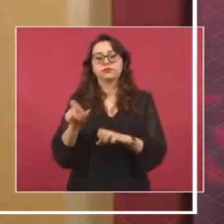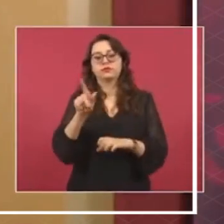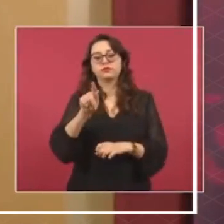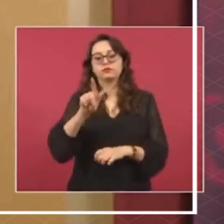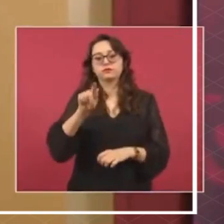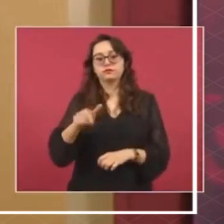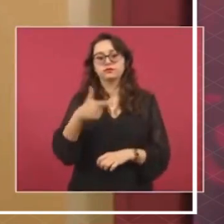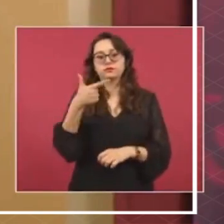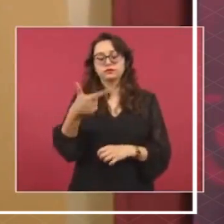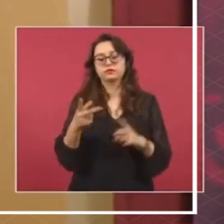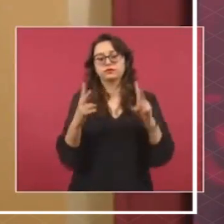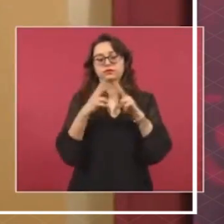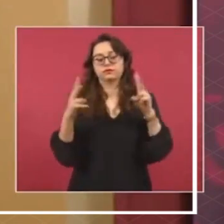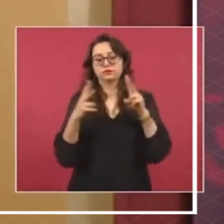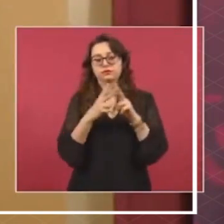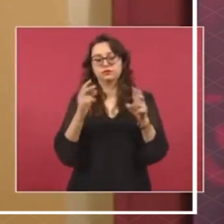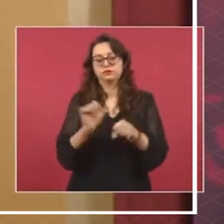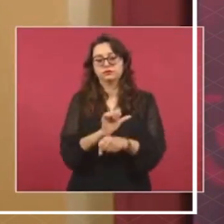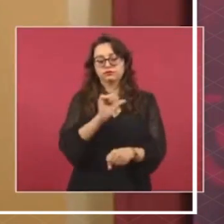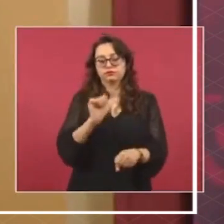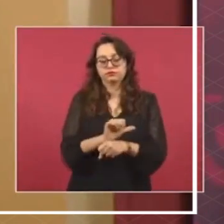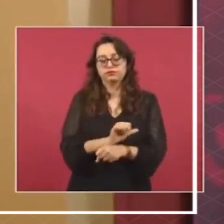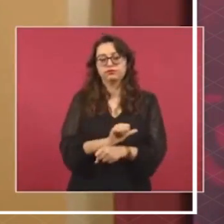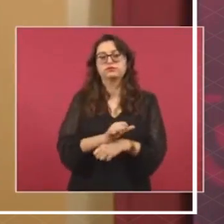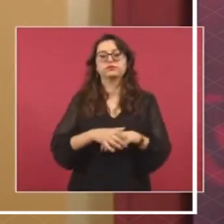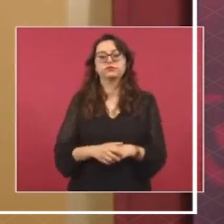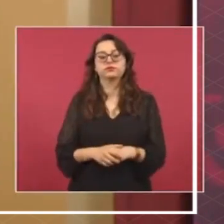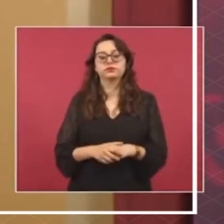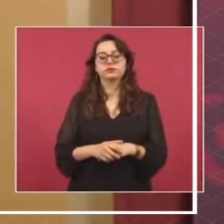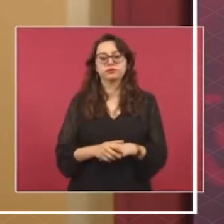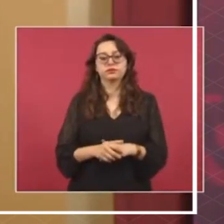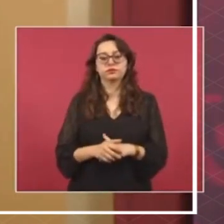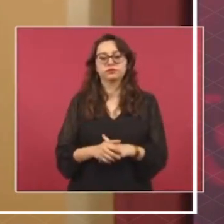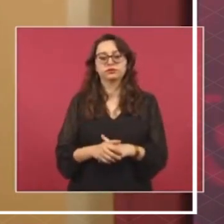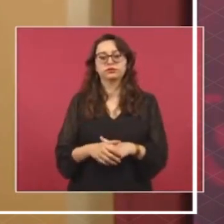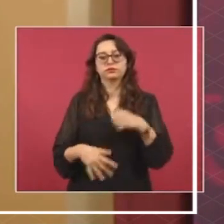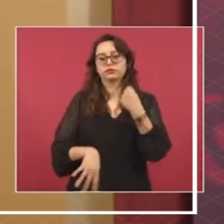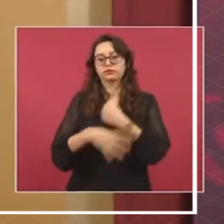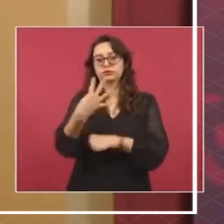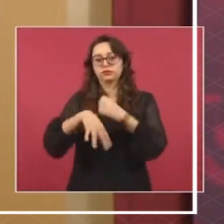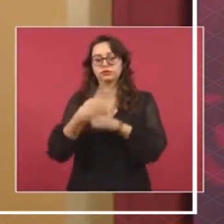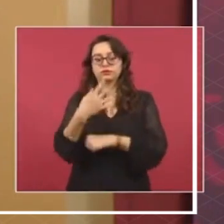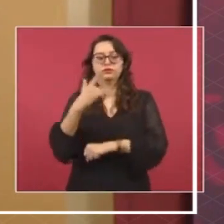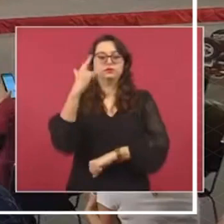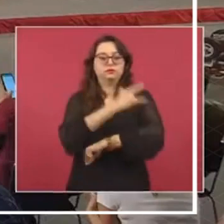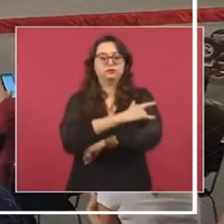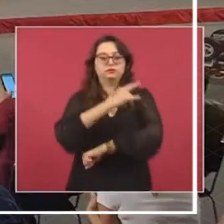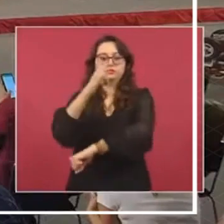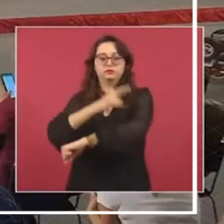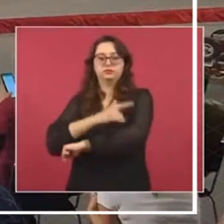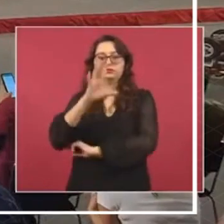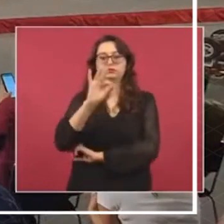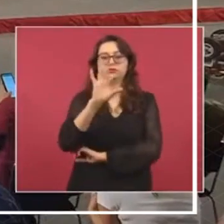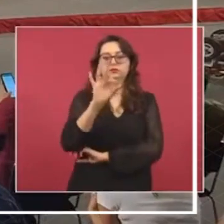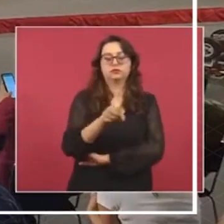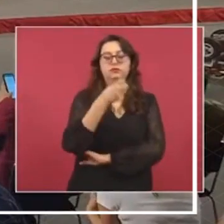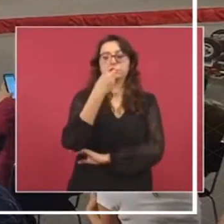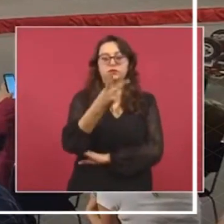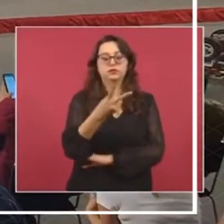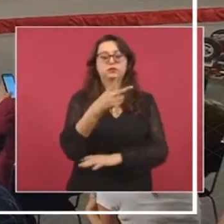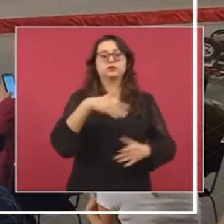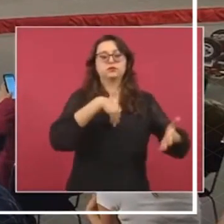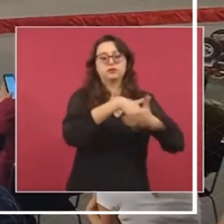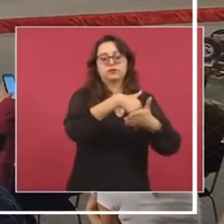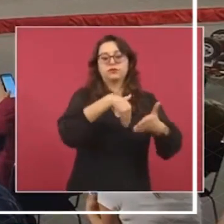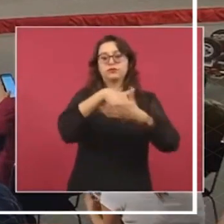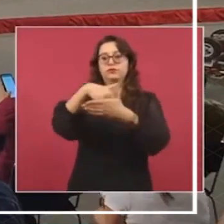camionetas Cheyenne participando en esto. Se tendrá presencia en 14 aeropuertos y 42 estaciones que están,